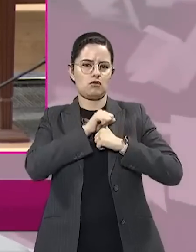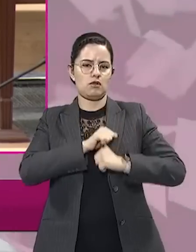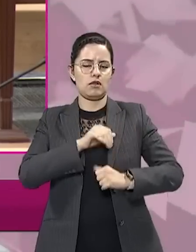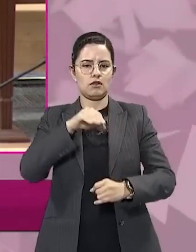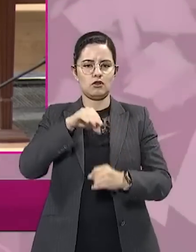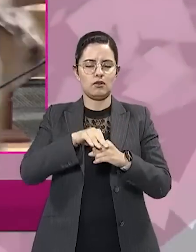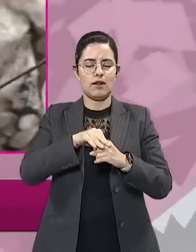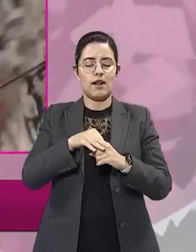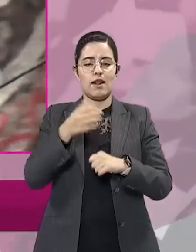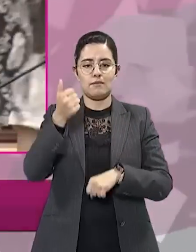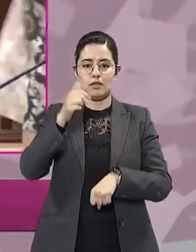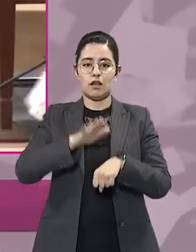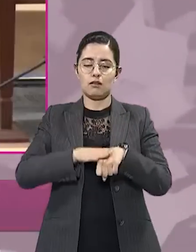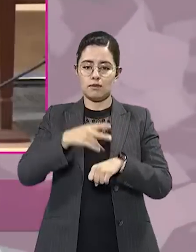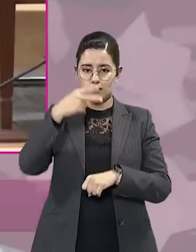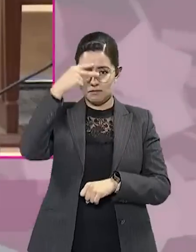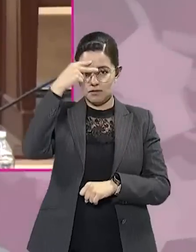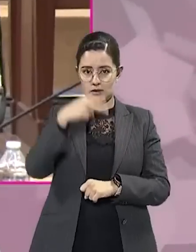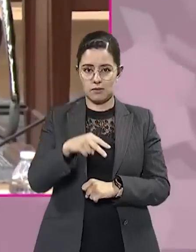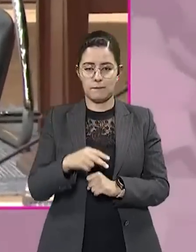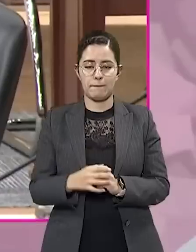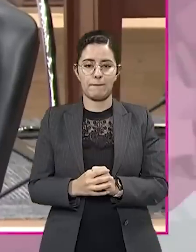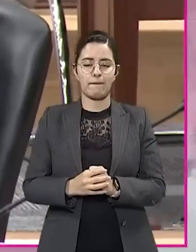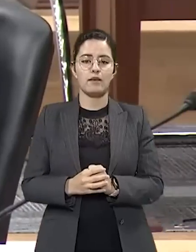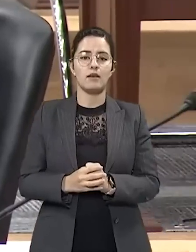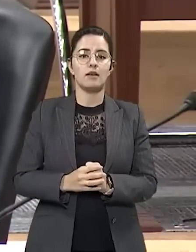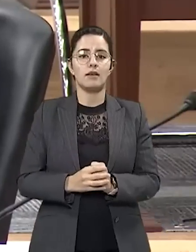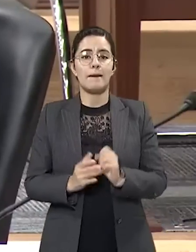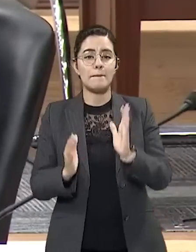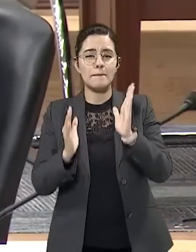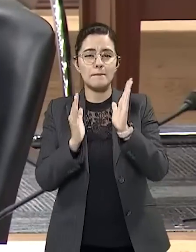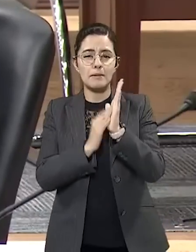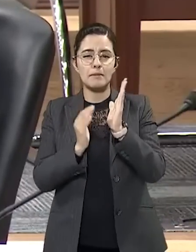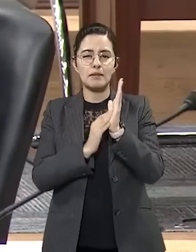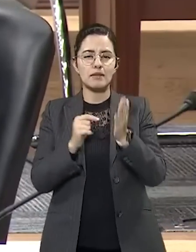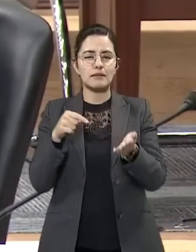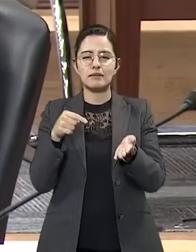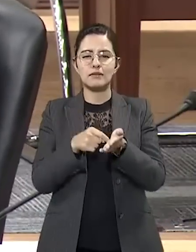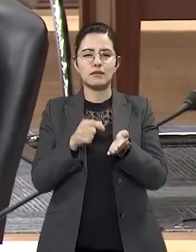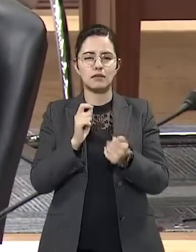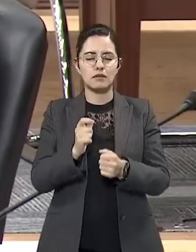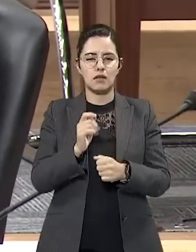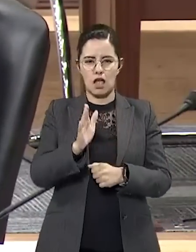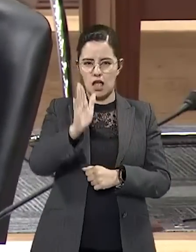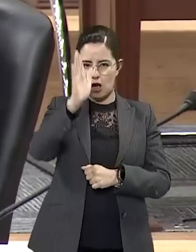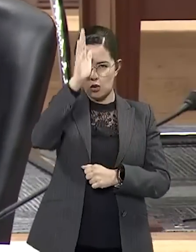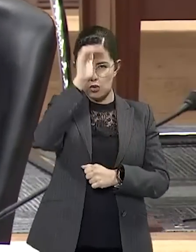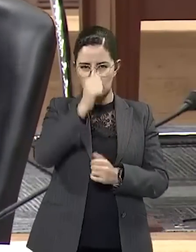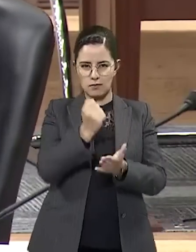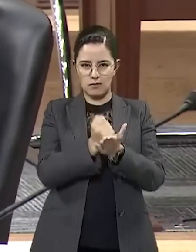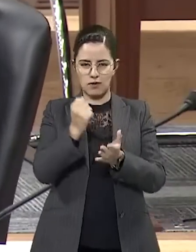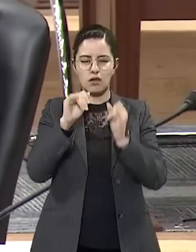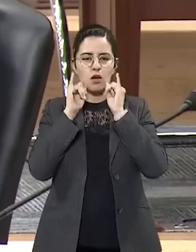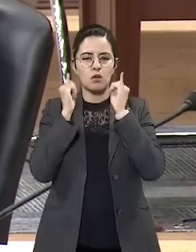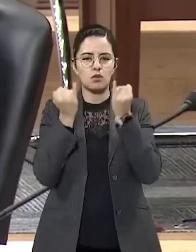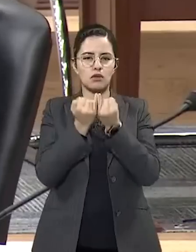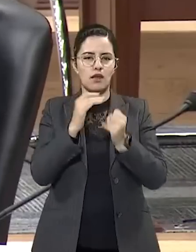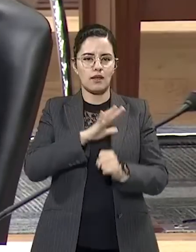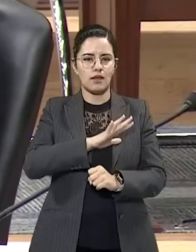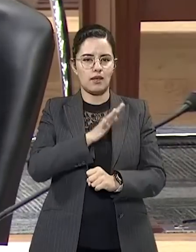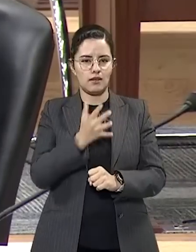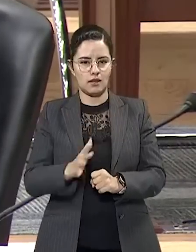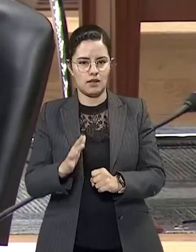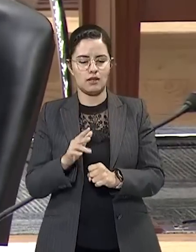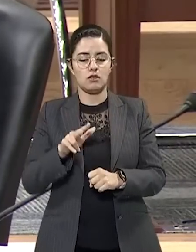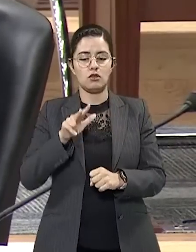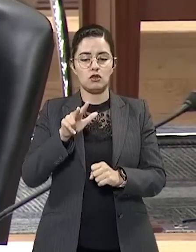administrativa de México el documento es resultado del acuerdo aprobado por la junta general ejecutiva el 18 de mayo